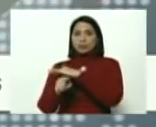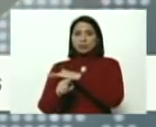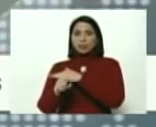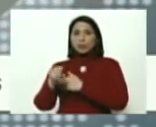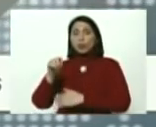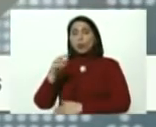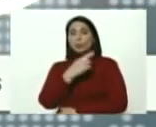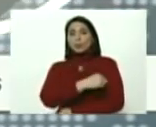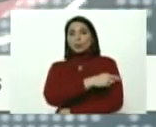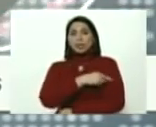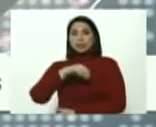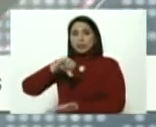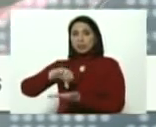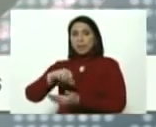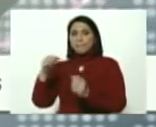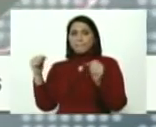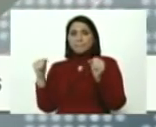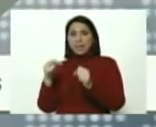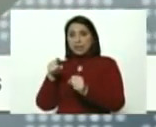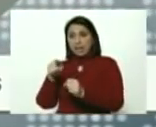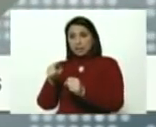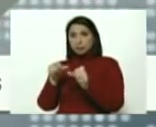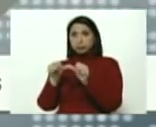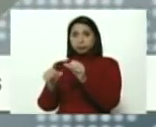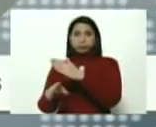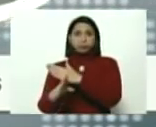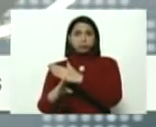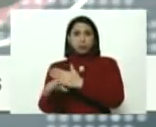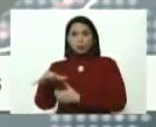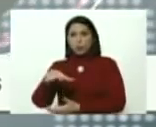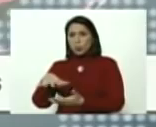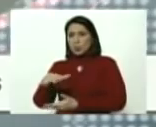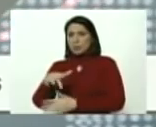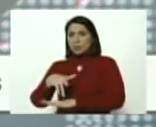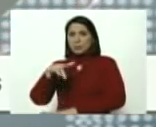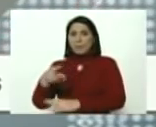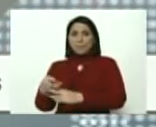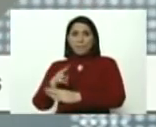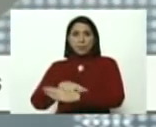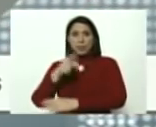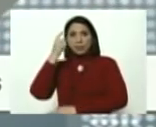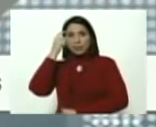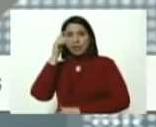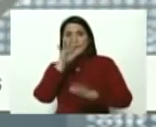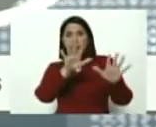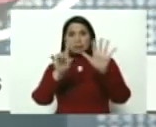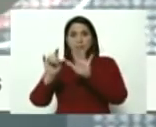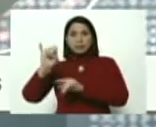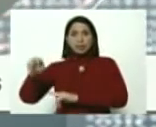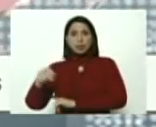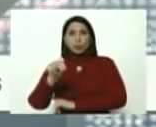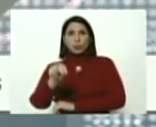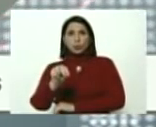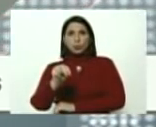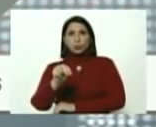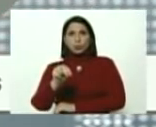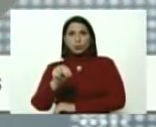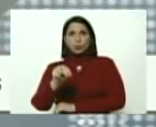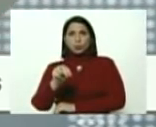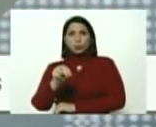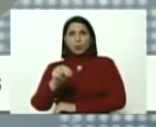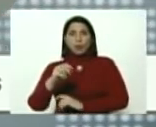de Mérida. Allí se mantuvo en estado crítico y el día 16 de junio hizo un